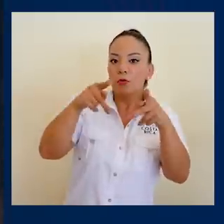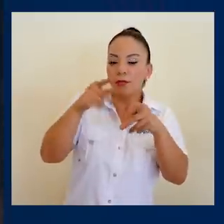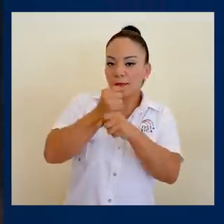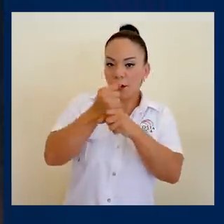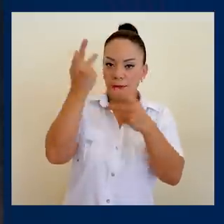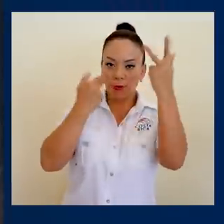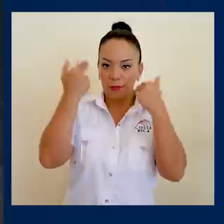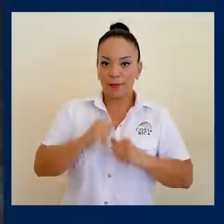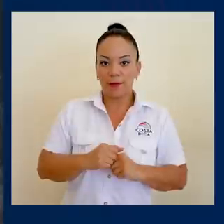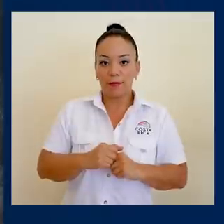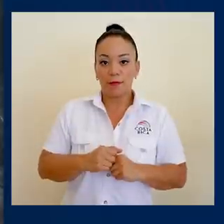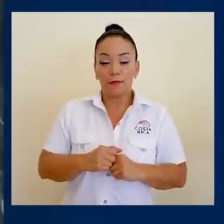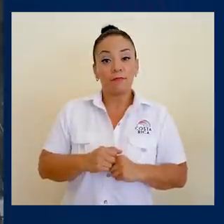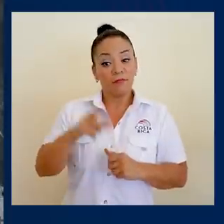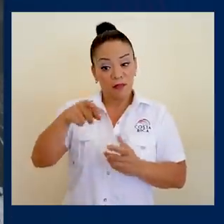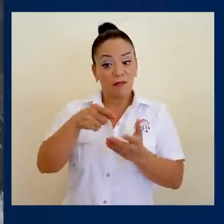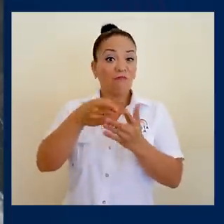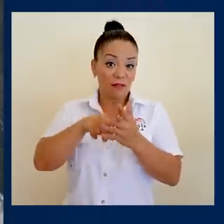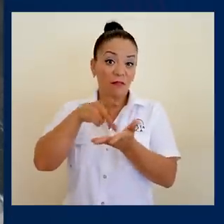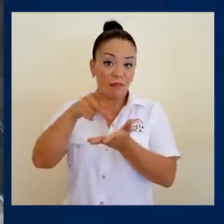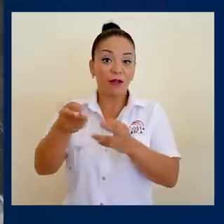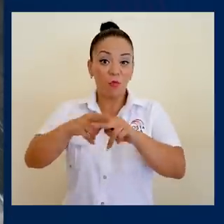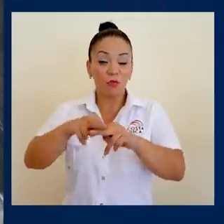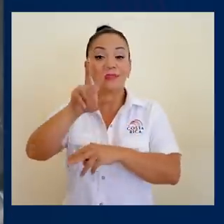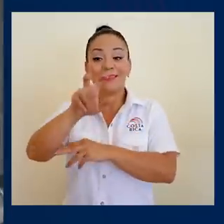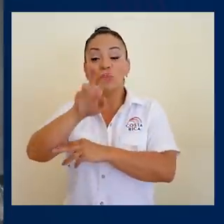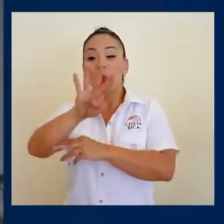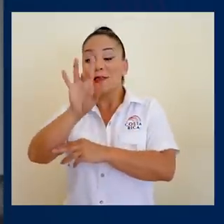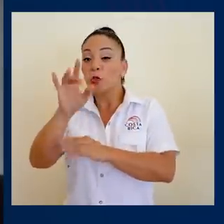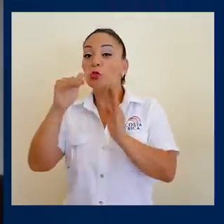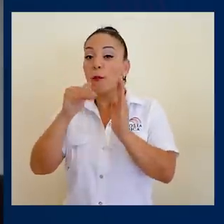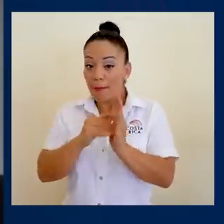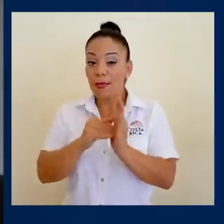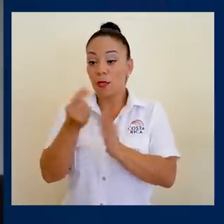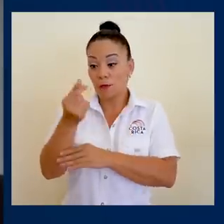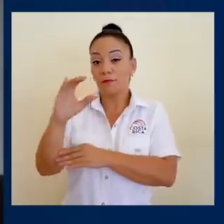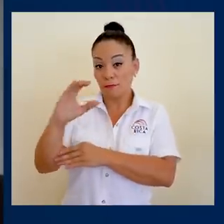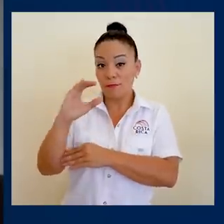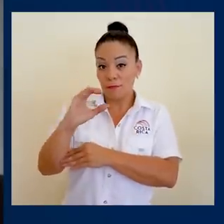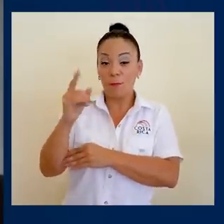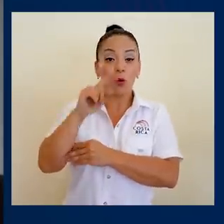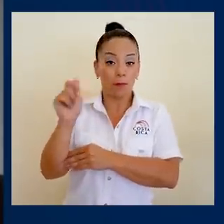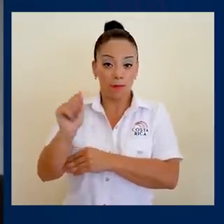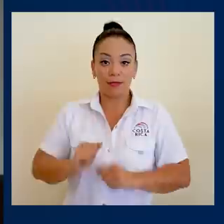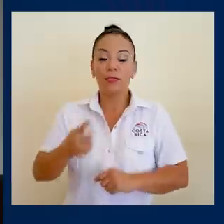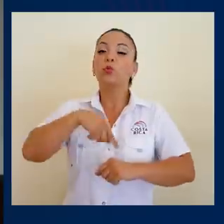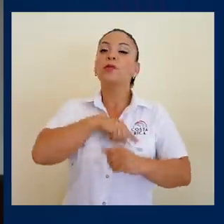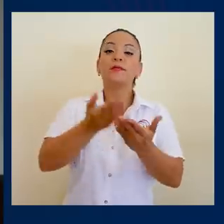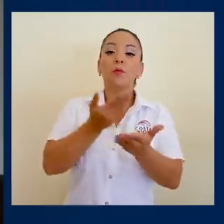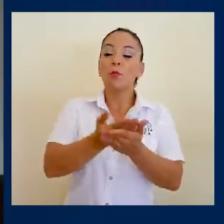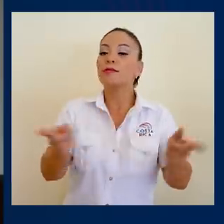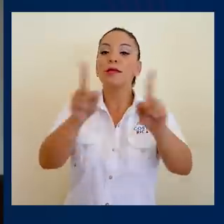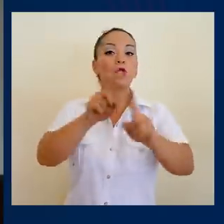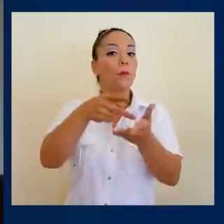pelo, tiene que empezar a pagar impuestos a los 348 mil colones de ingreso mensual. Nuestra propuesta es